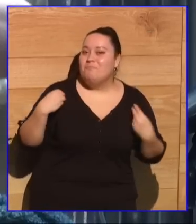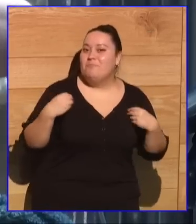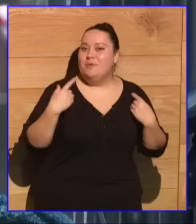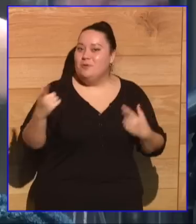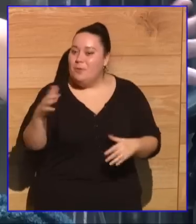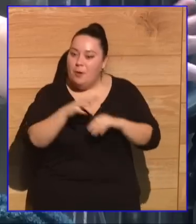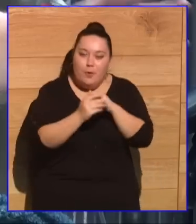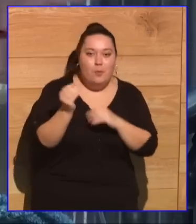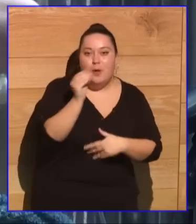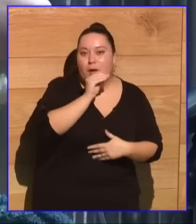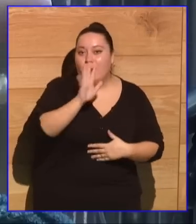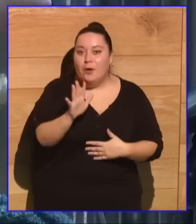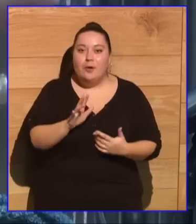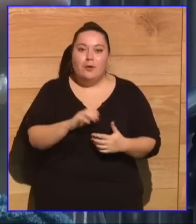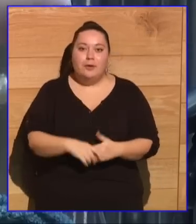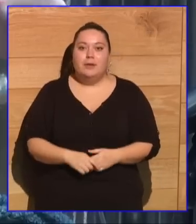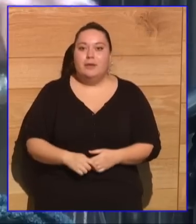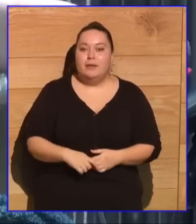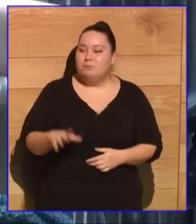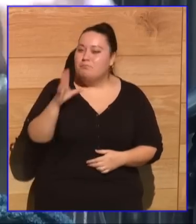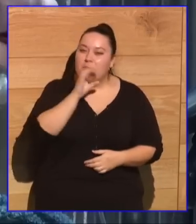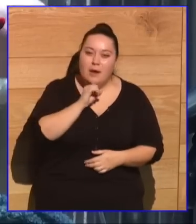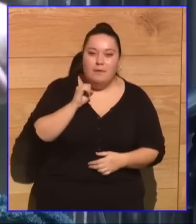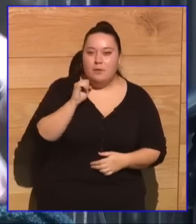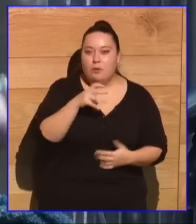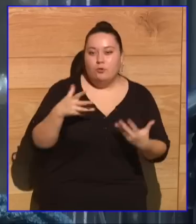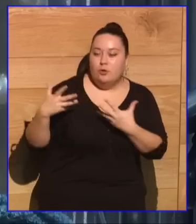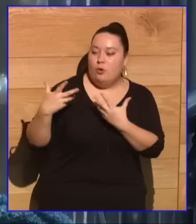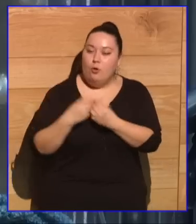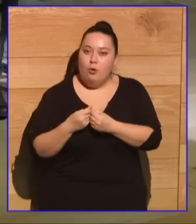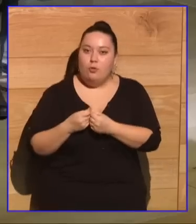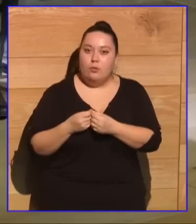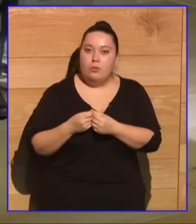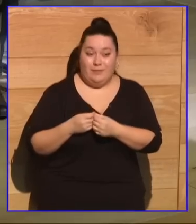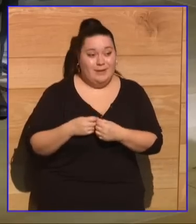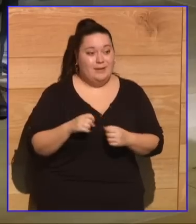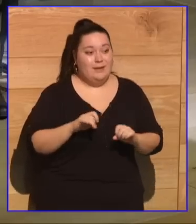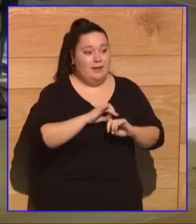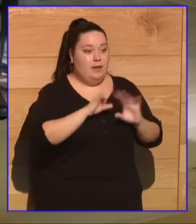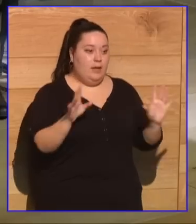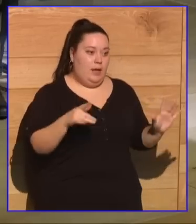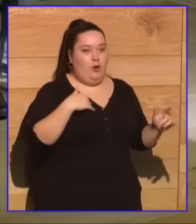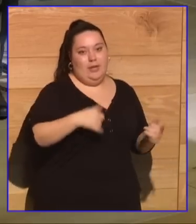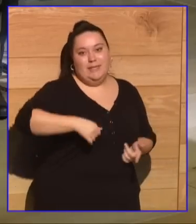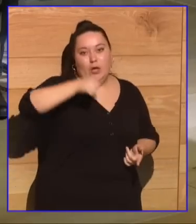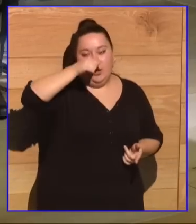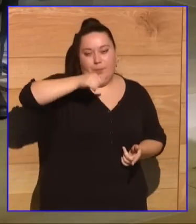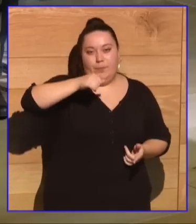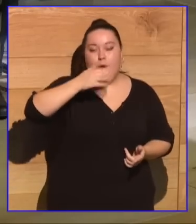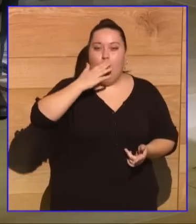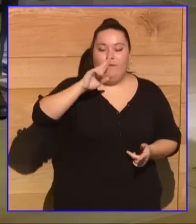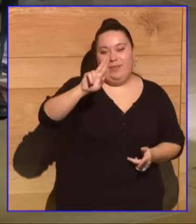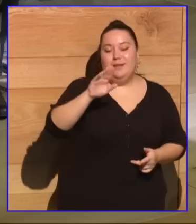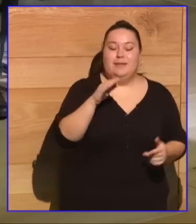Dice, son mis mejores amigos en el set, es maravilloso, no Es sé que qué, no sé cuántos. de los skinheads solo se dice lo malo, pero un skinhead metido